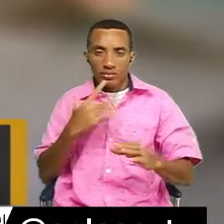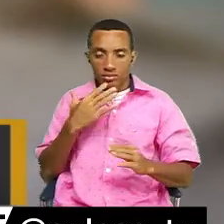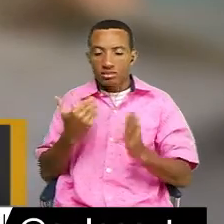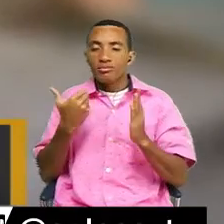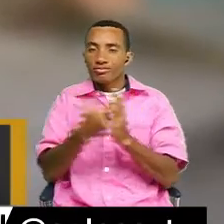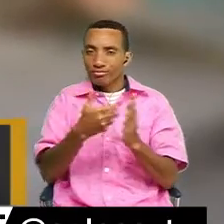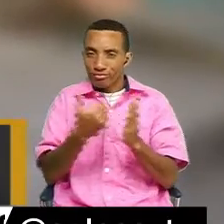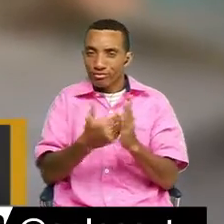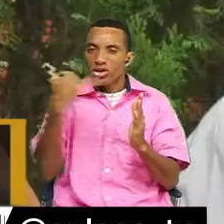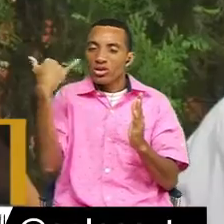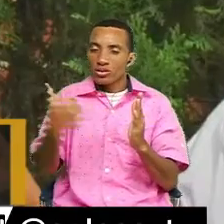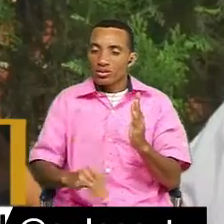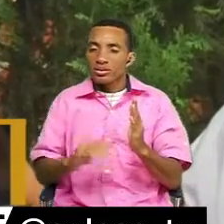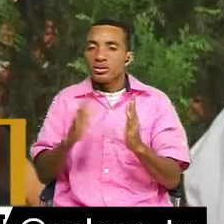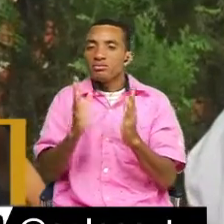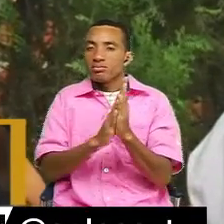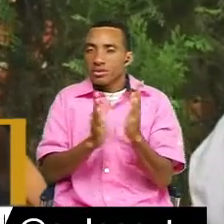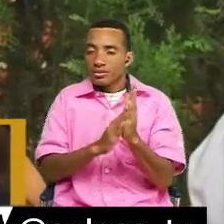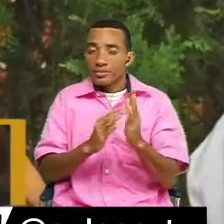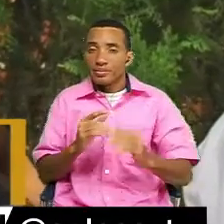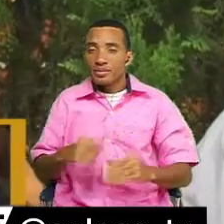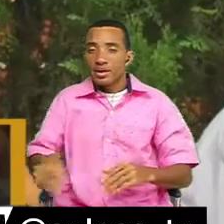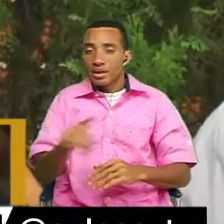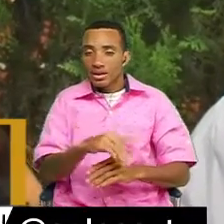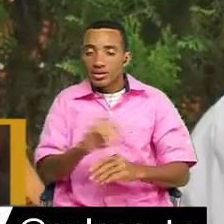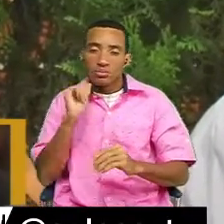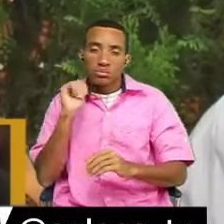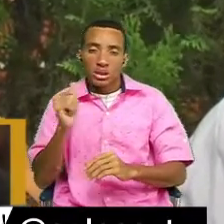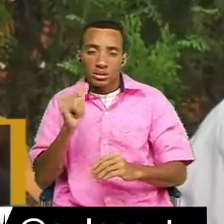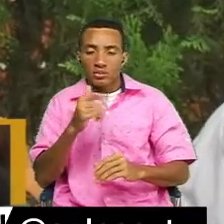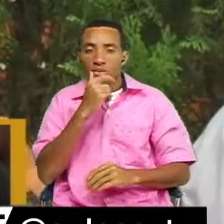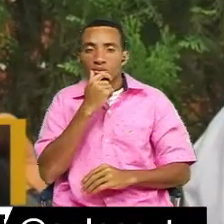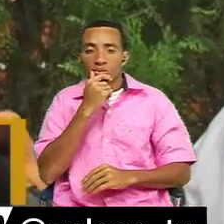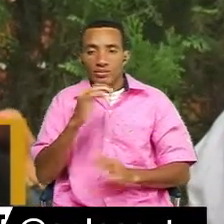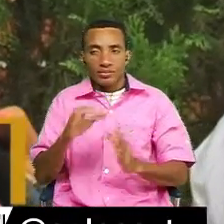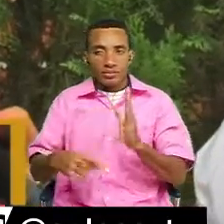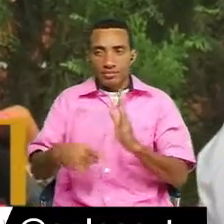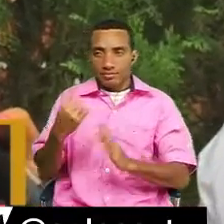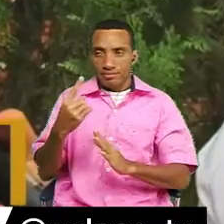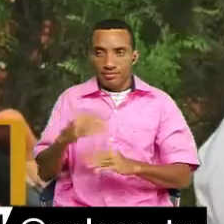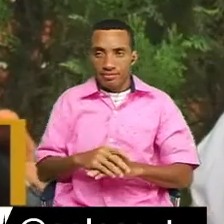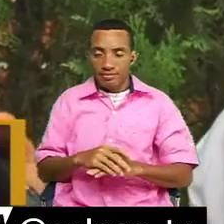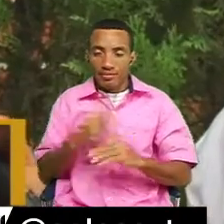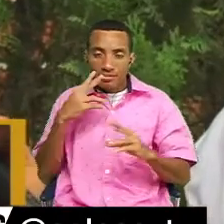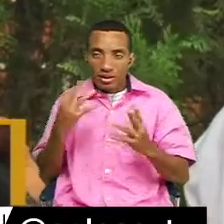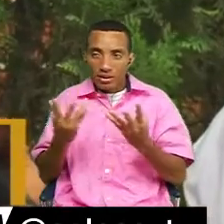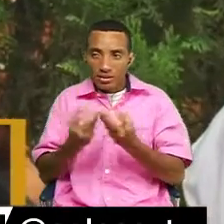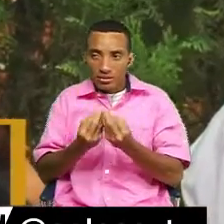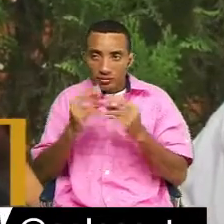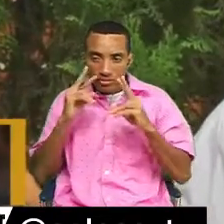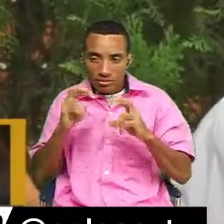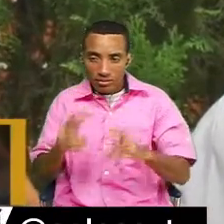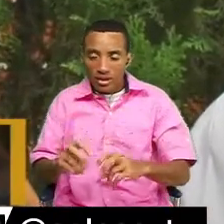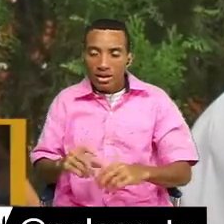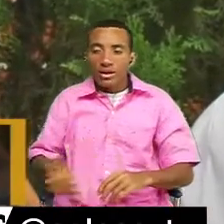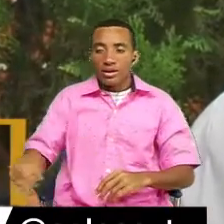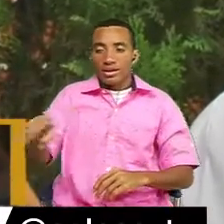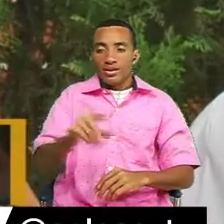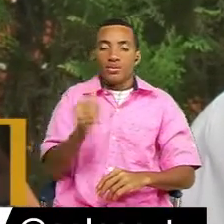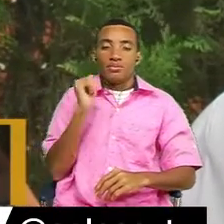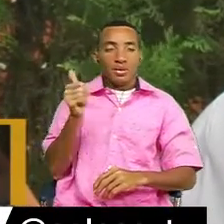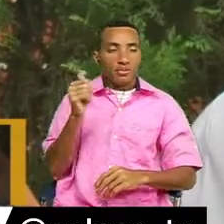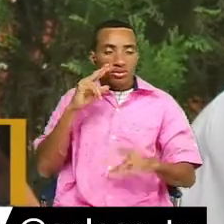tienen. Ellos son directamente pues los que han tomado este caso desde el inicio con sus investigadores. A ellos se les debe el crédito pues de toda